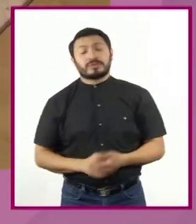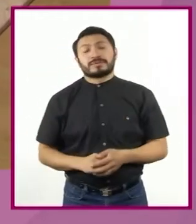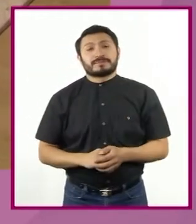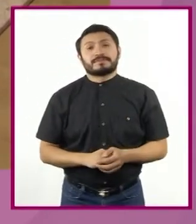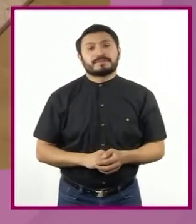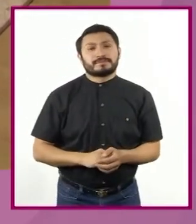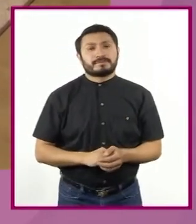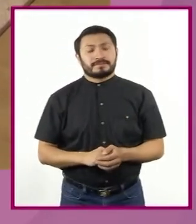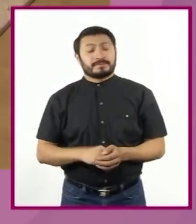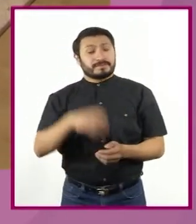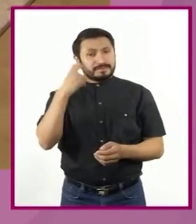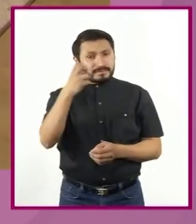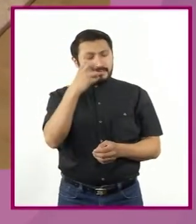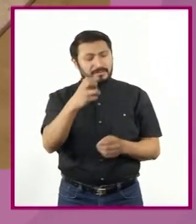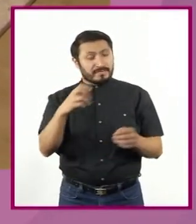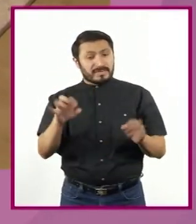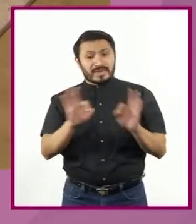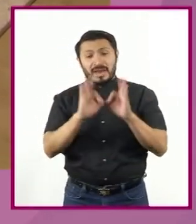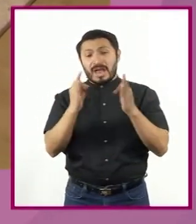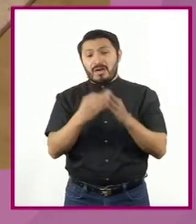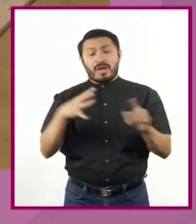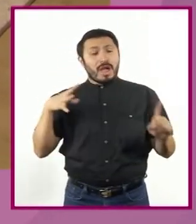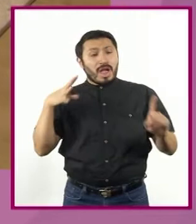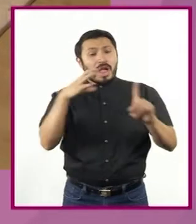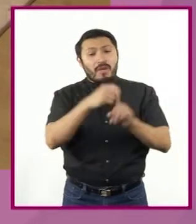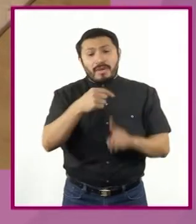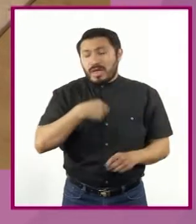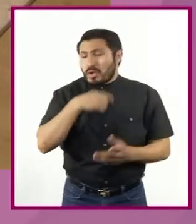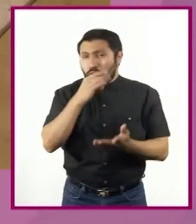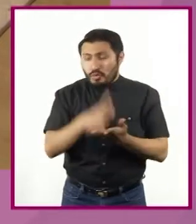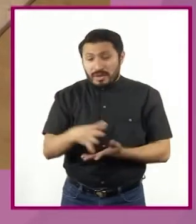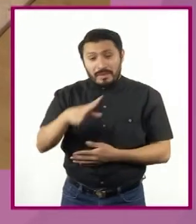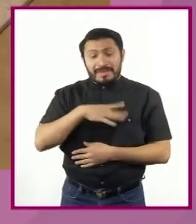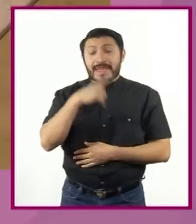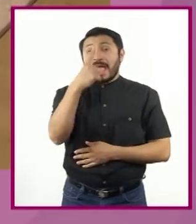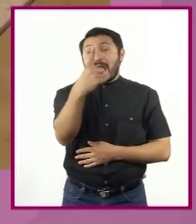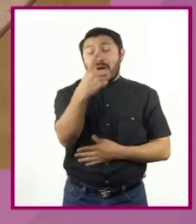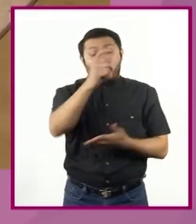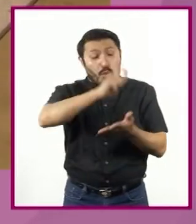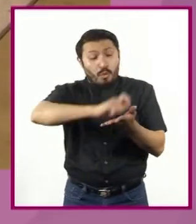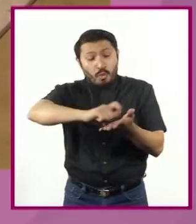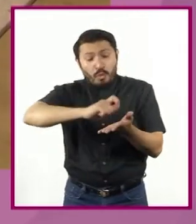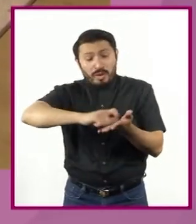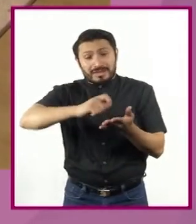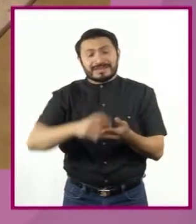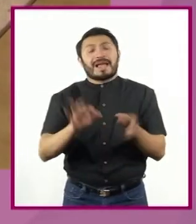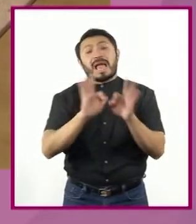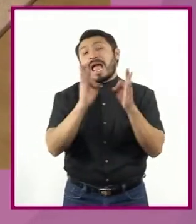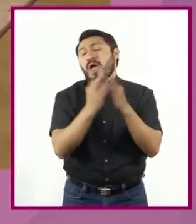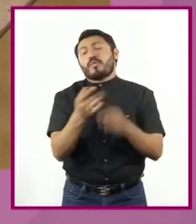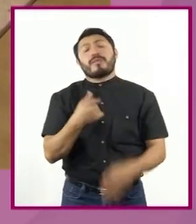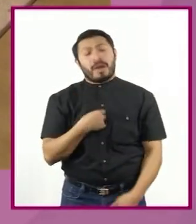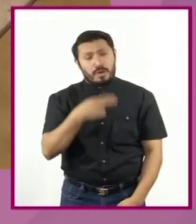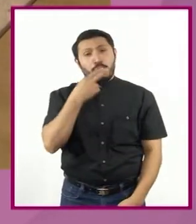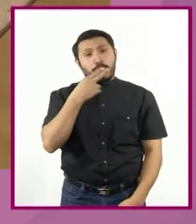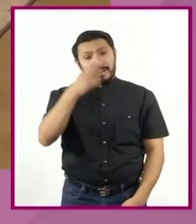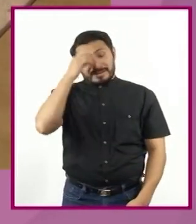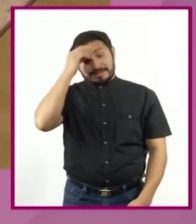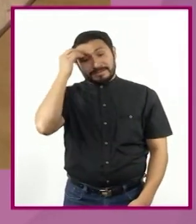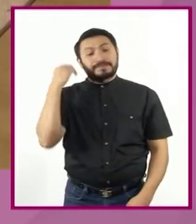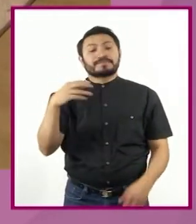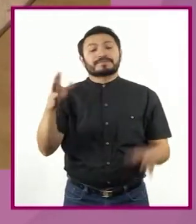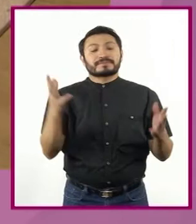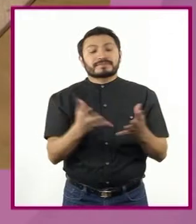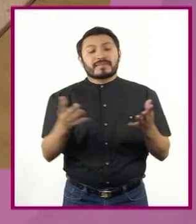Para lograr este efecto, y como solo cuento con una punta, la técnica que utilizo es hacer